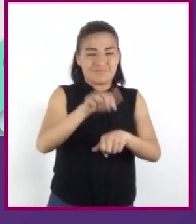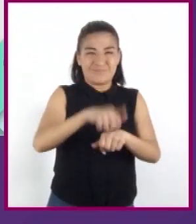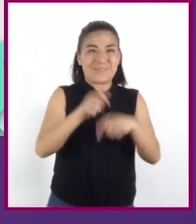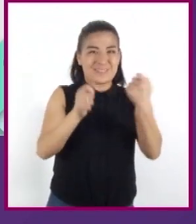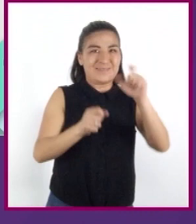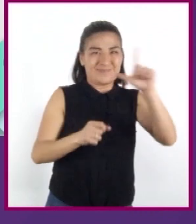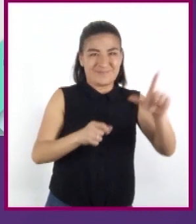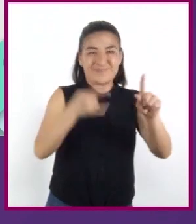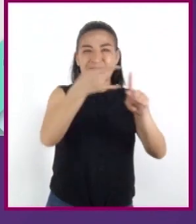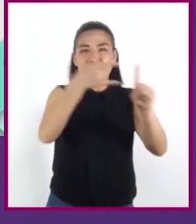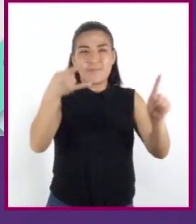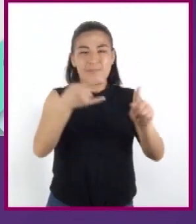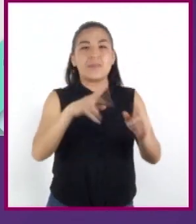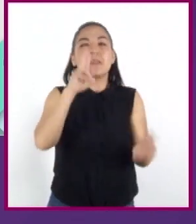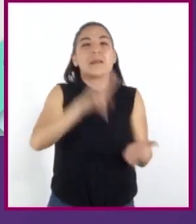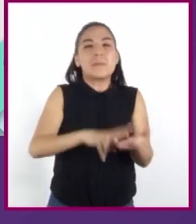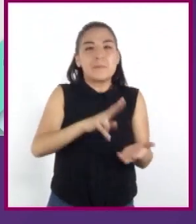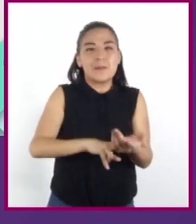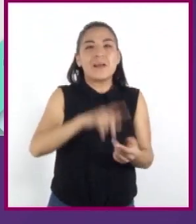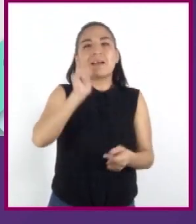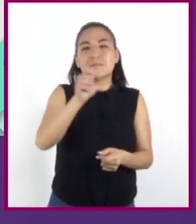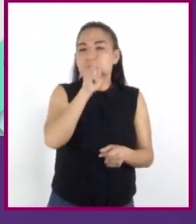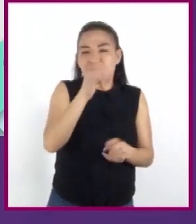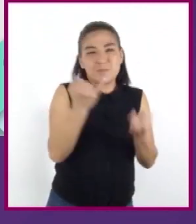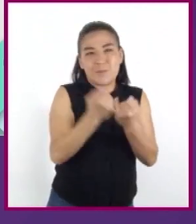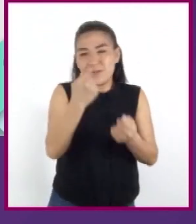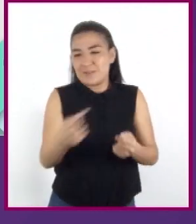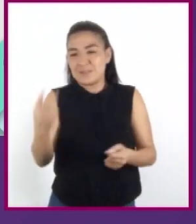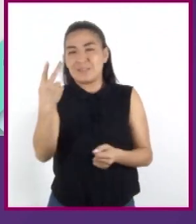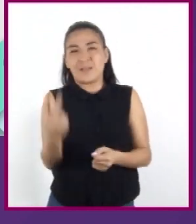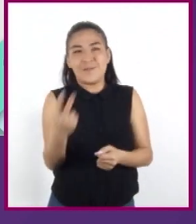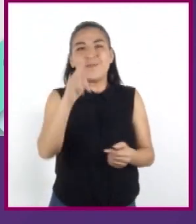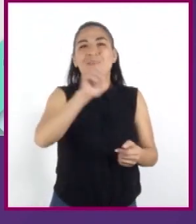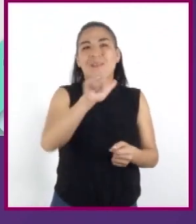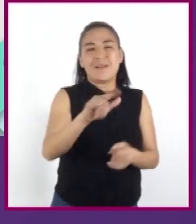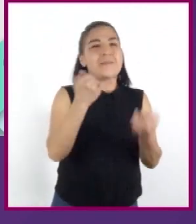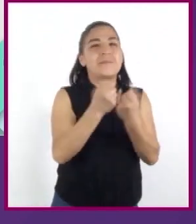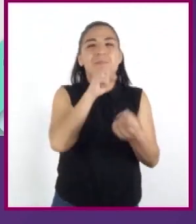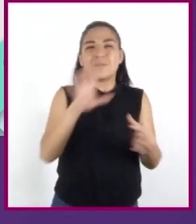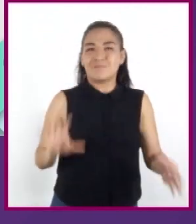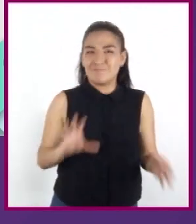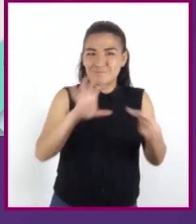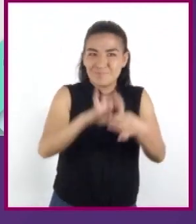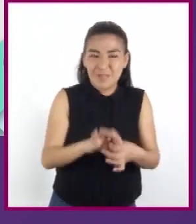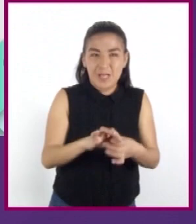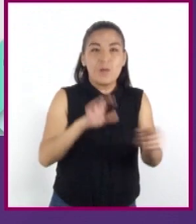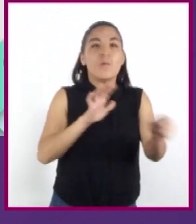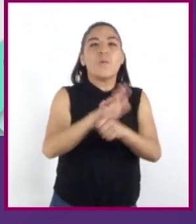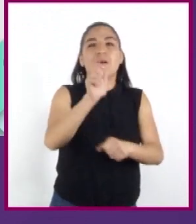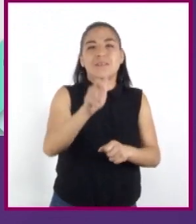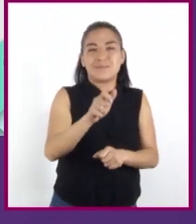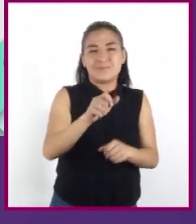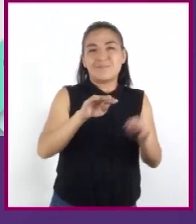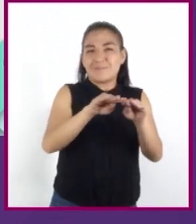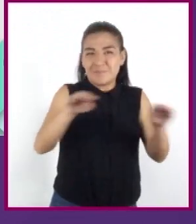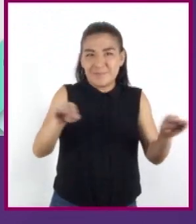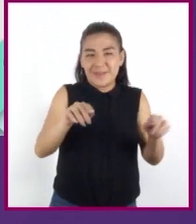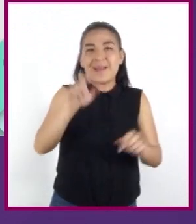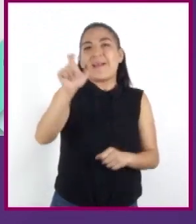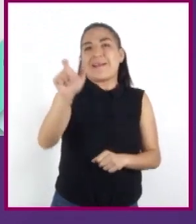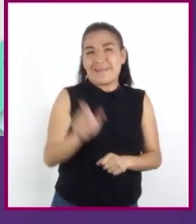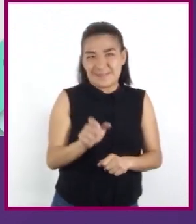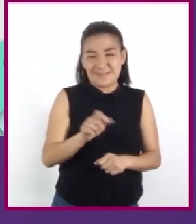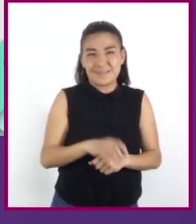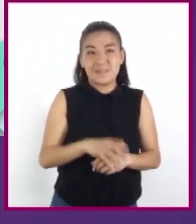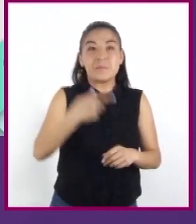rectángulo equivale a la del segundo lado cuando estaba completo, ya que tenía una medida de X, pero su tamaño